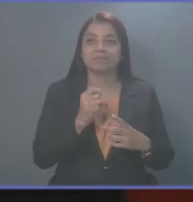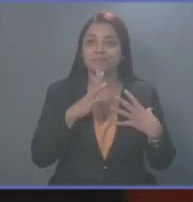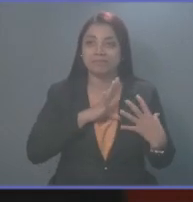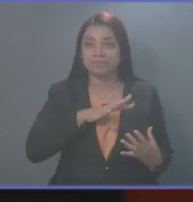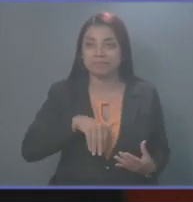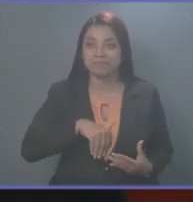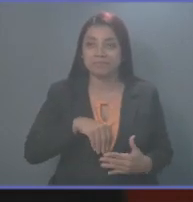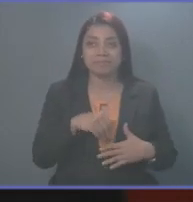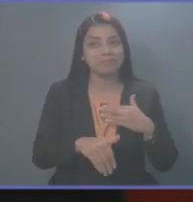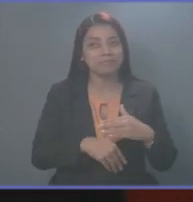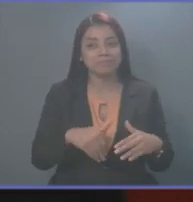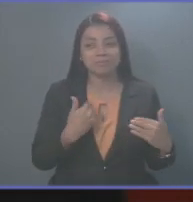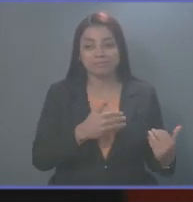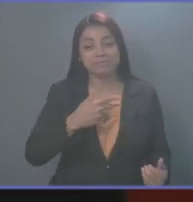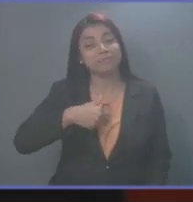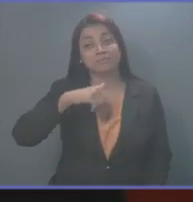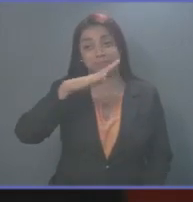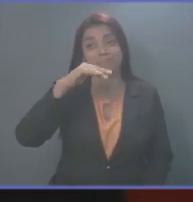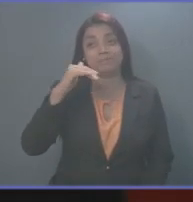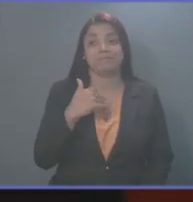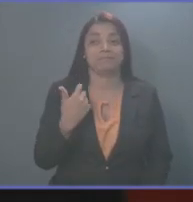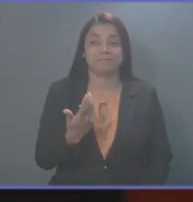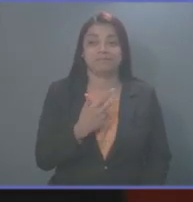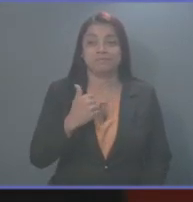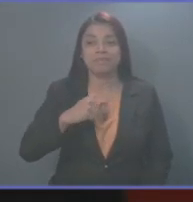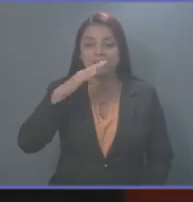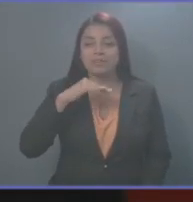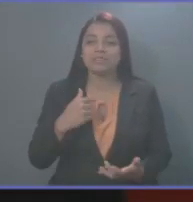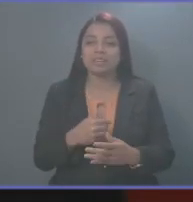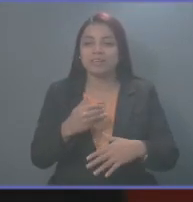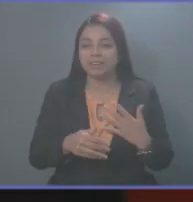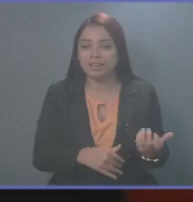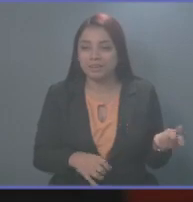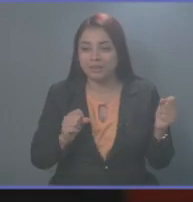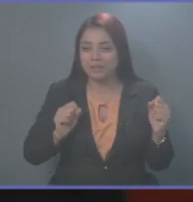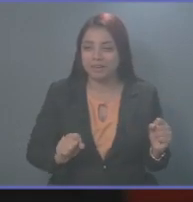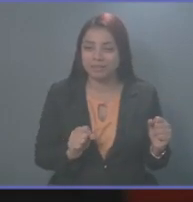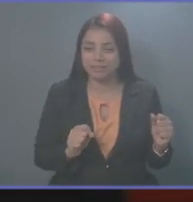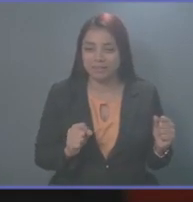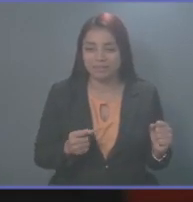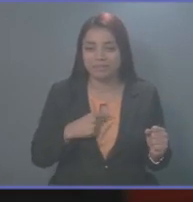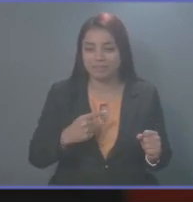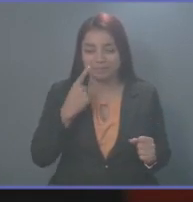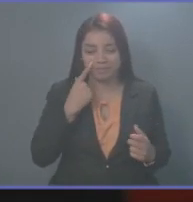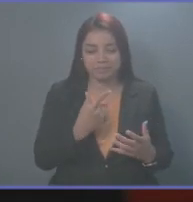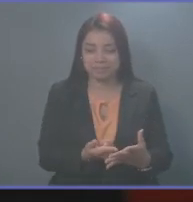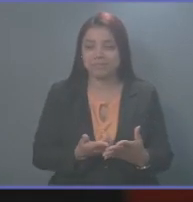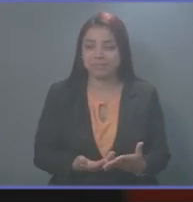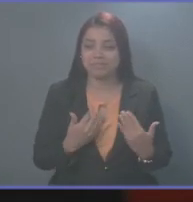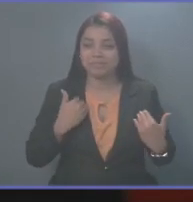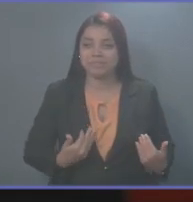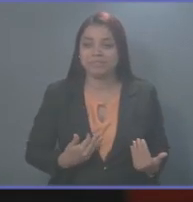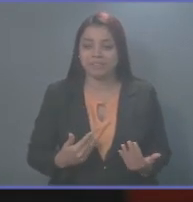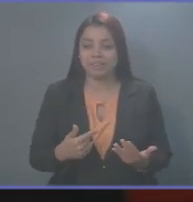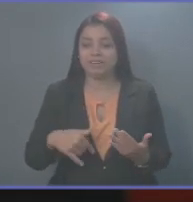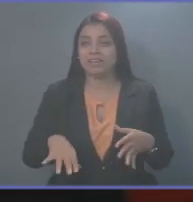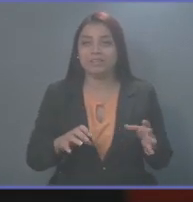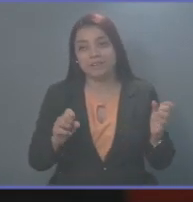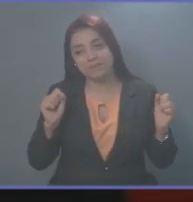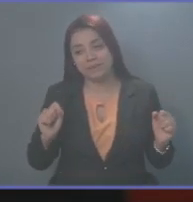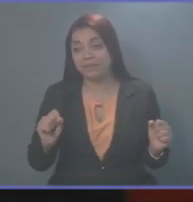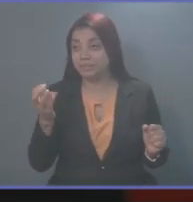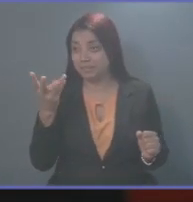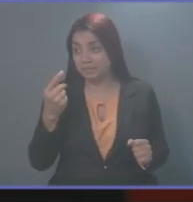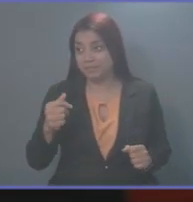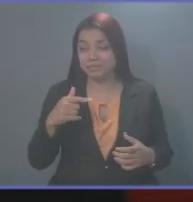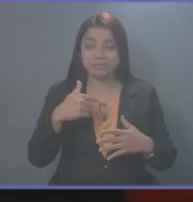familiar, por la reconciliación nacional y para que nuestro país salga adelante hacia un desarrollo humano sostenible. Romanos 6, que la oración